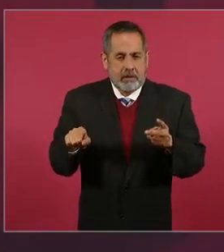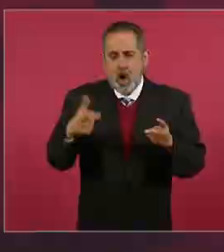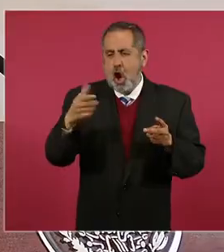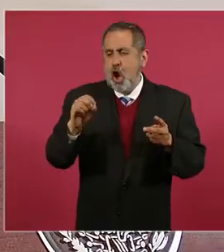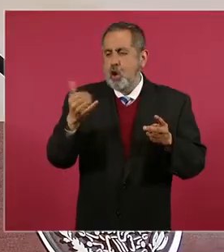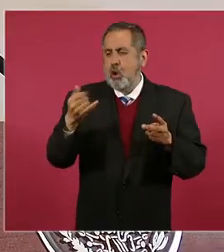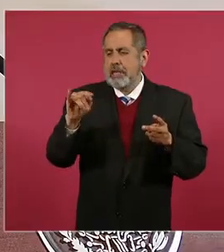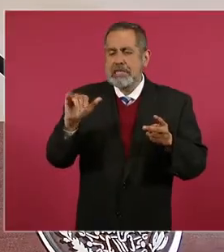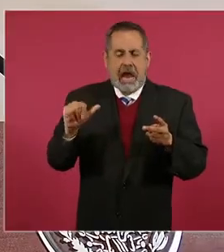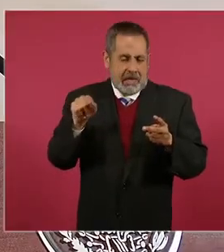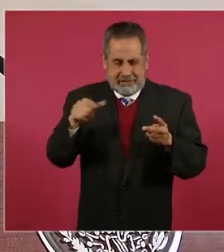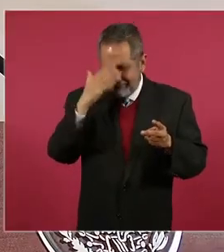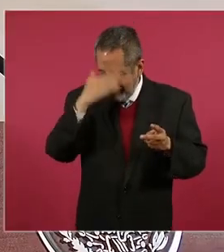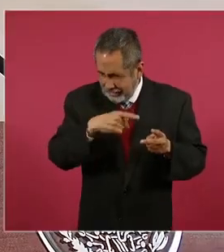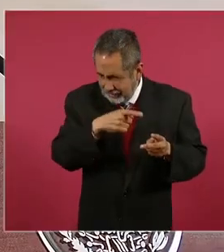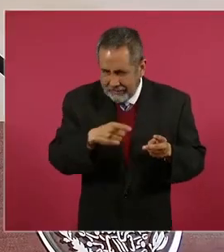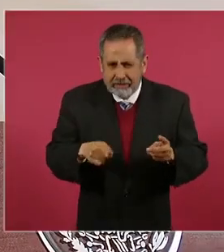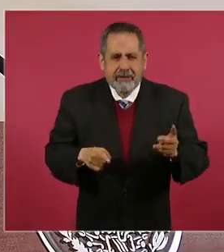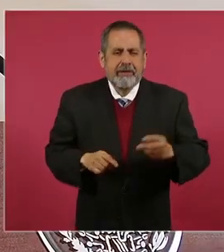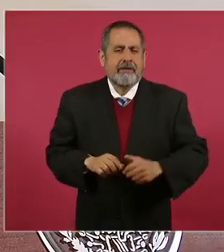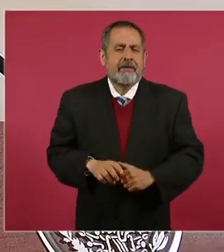Goitia,